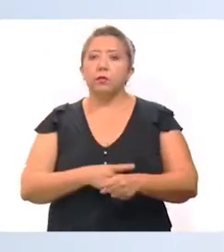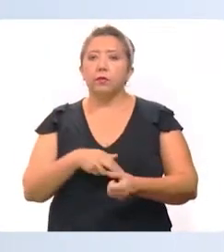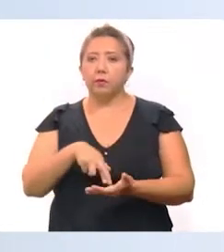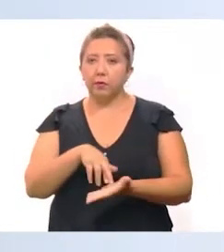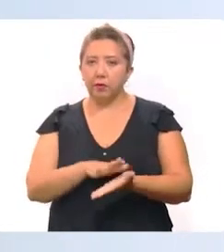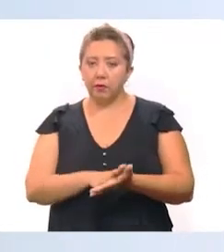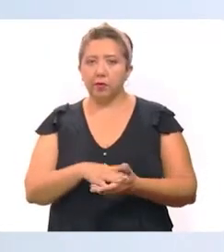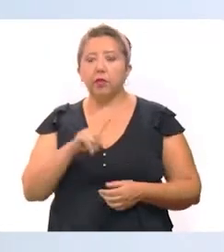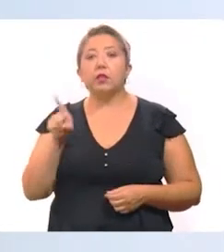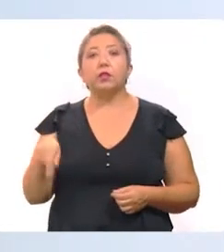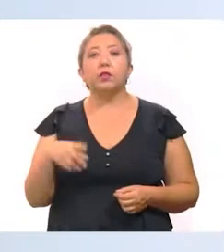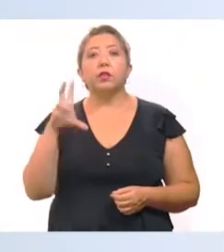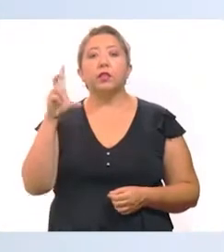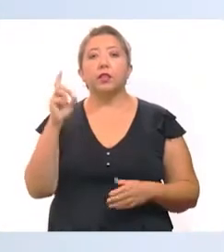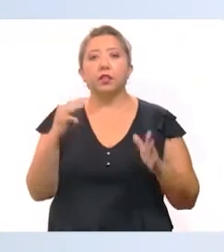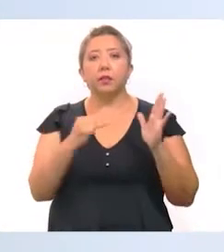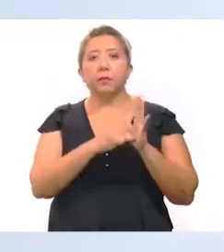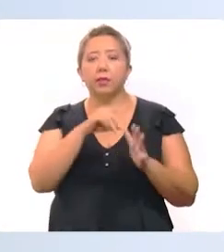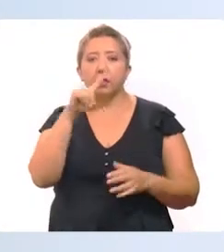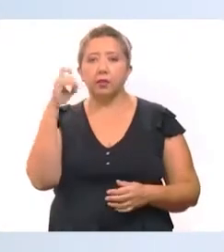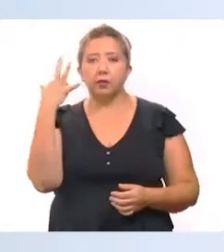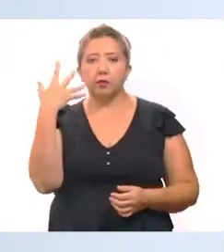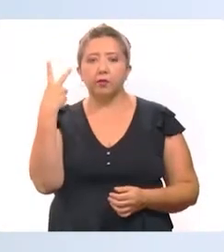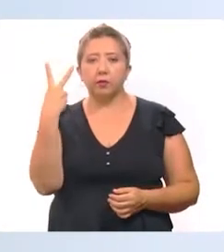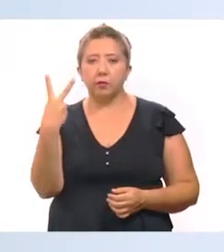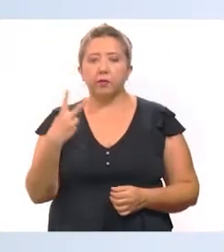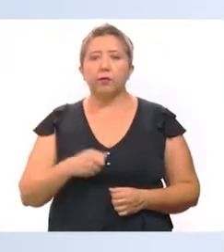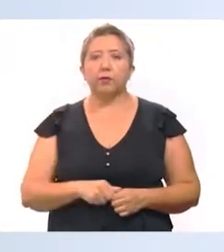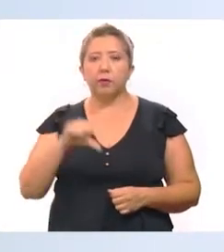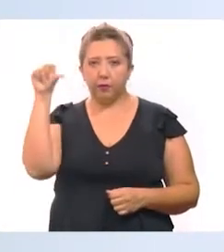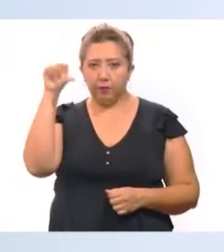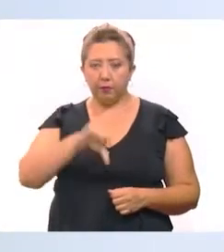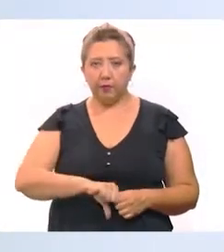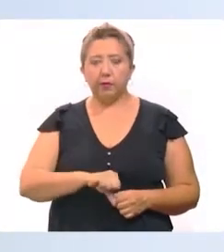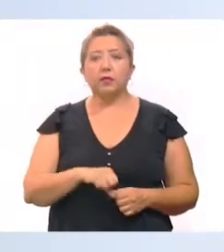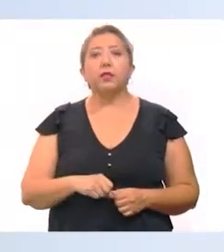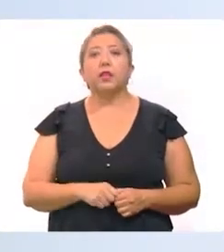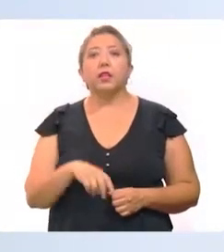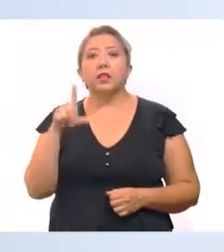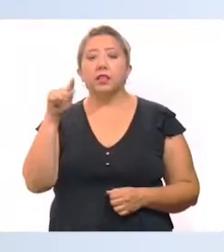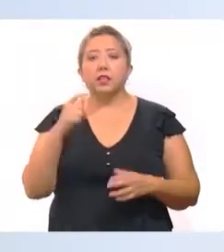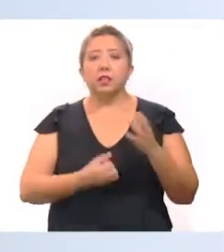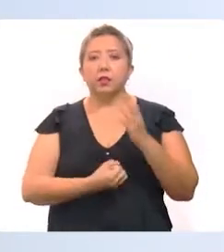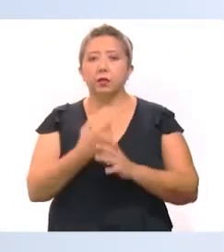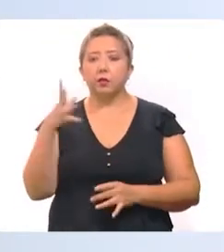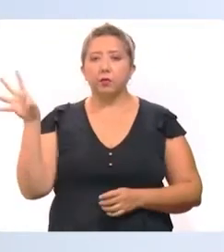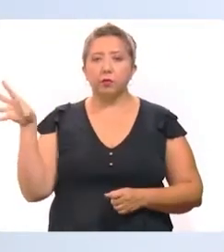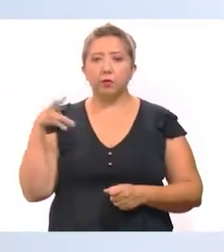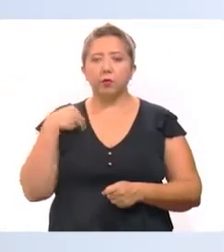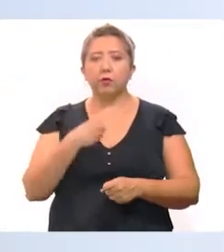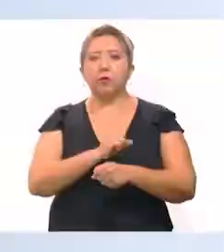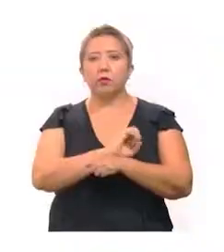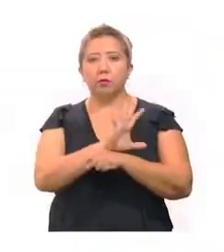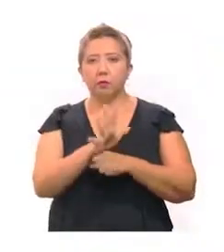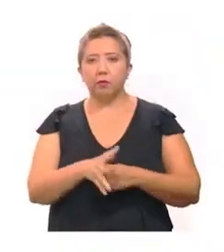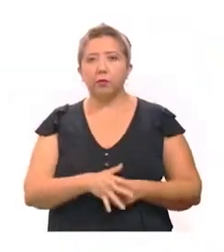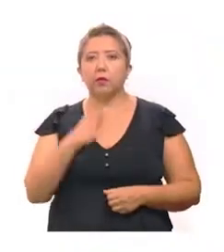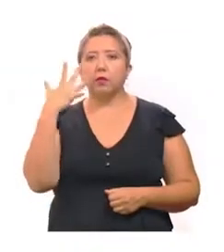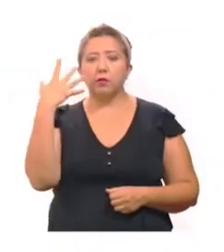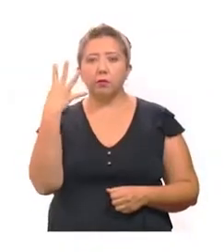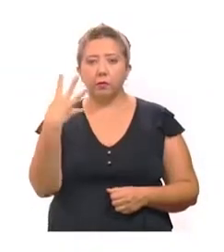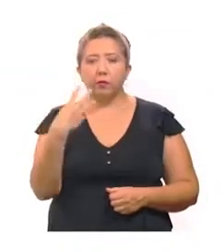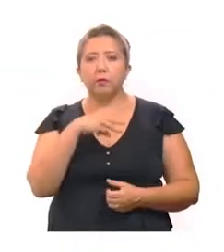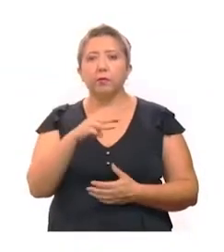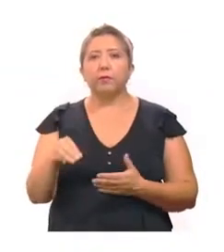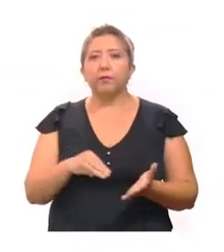contagios registrados, que son 30.152. Hoy se detectaron 70 nuevos contagios de coronavirus,